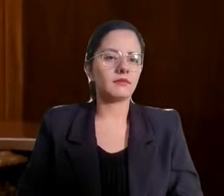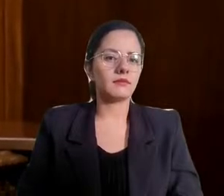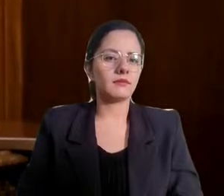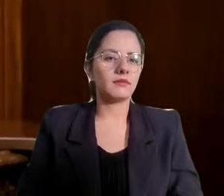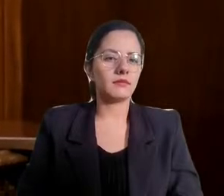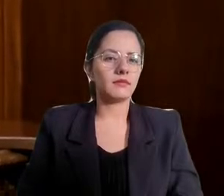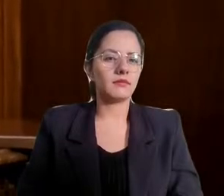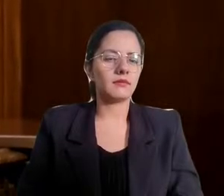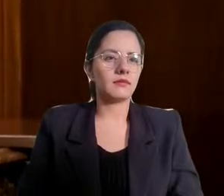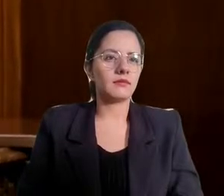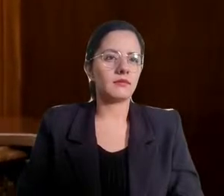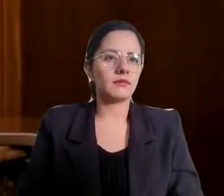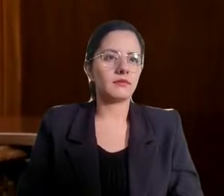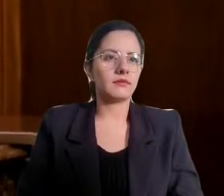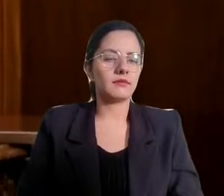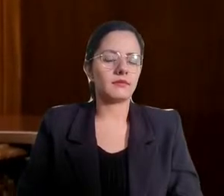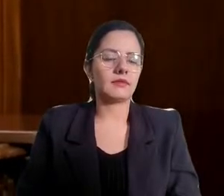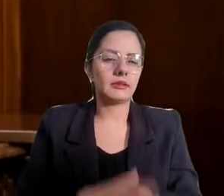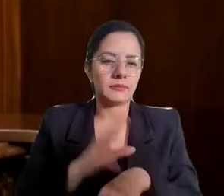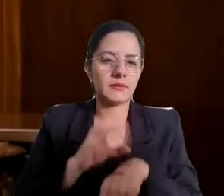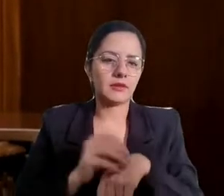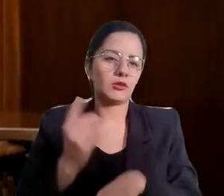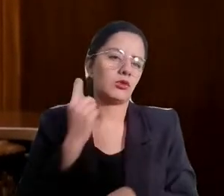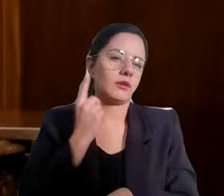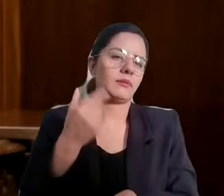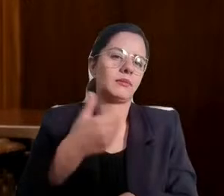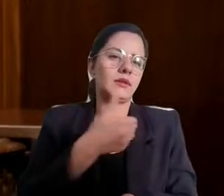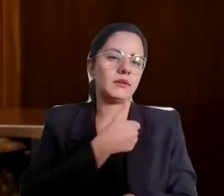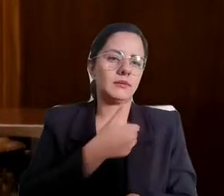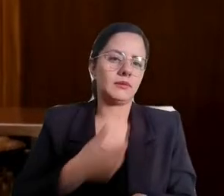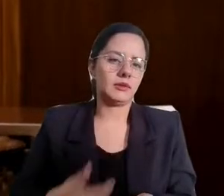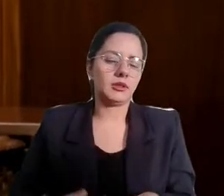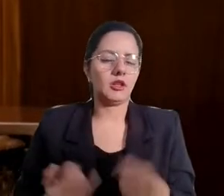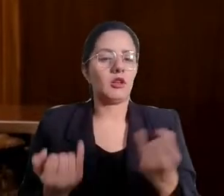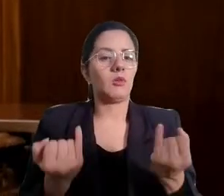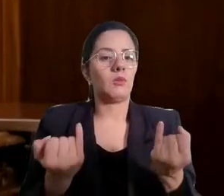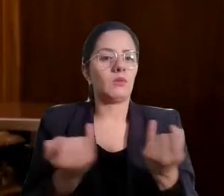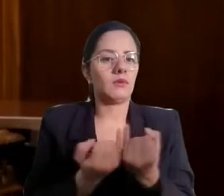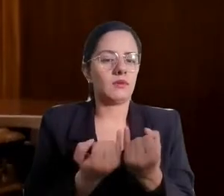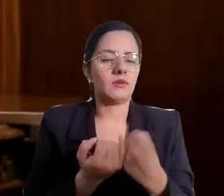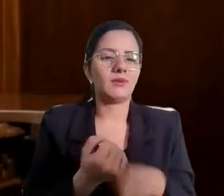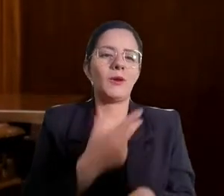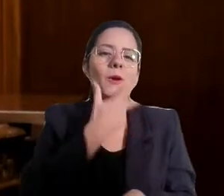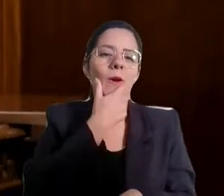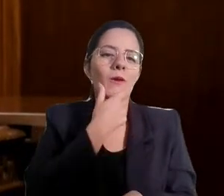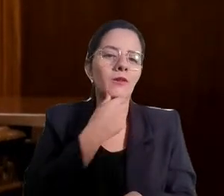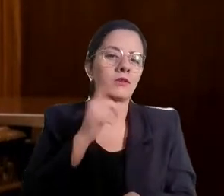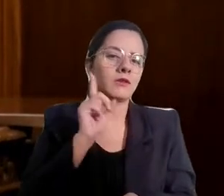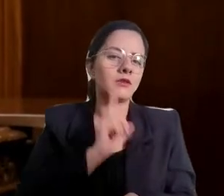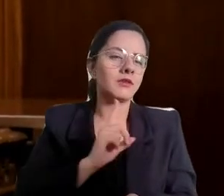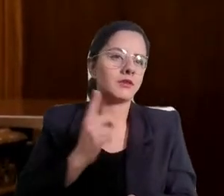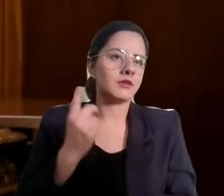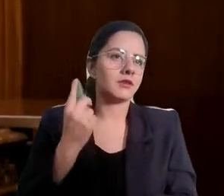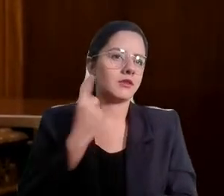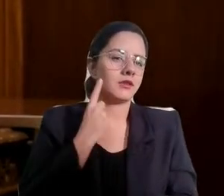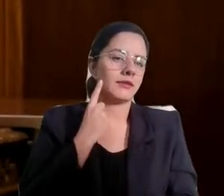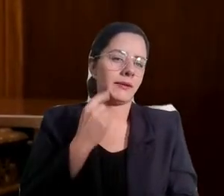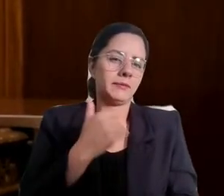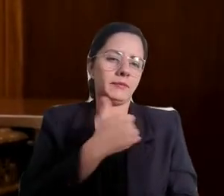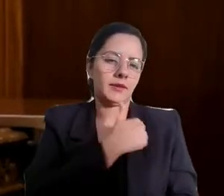Con la venia de la diputada presidenta, así como de las y los diputados integrantes de